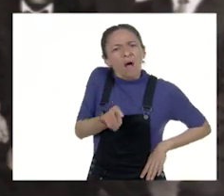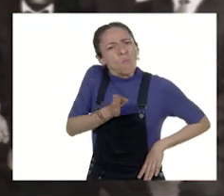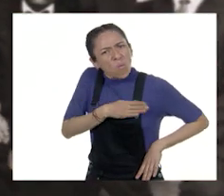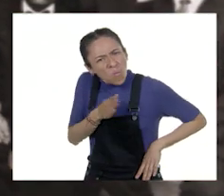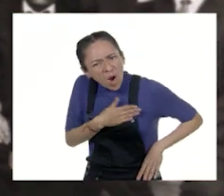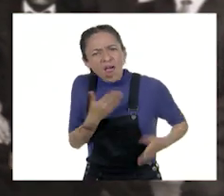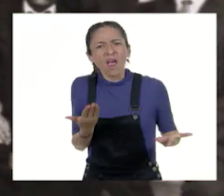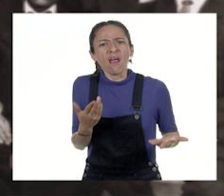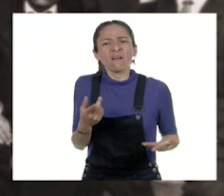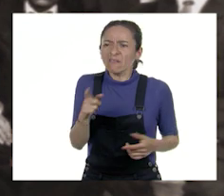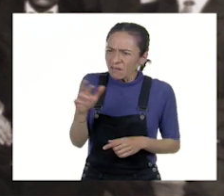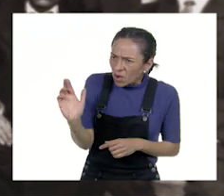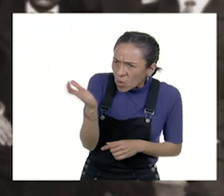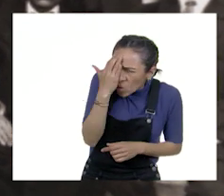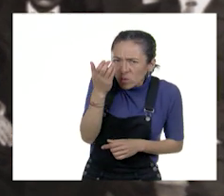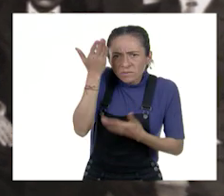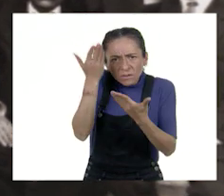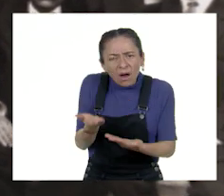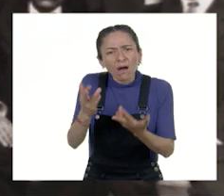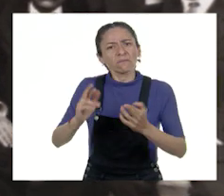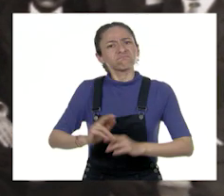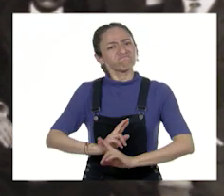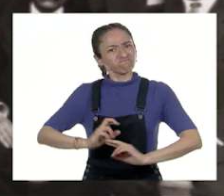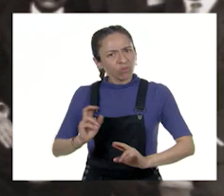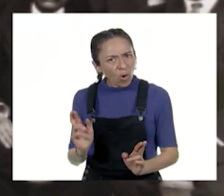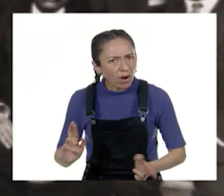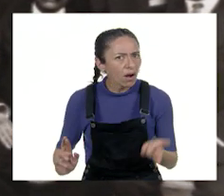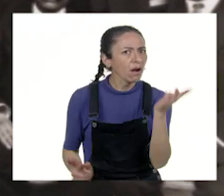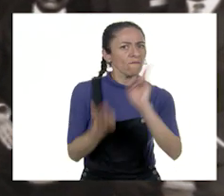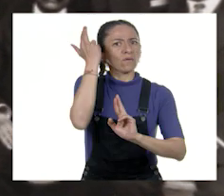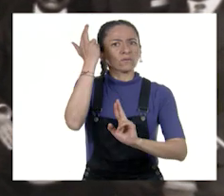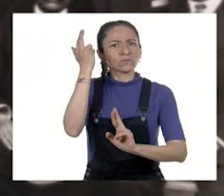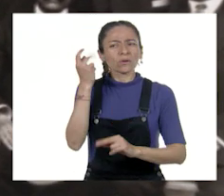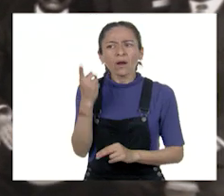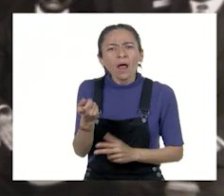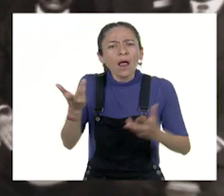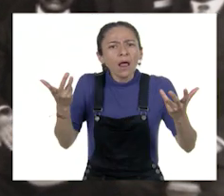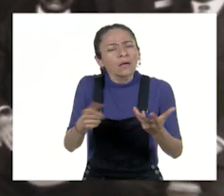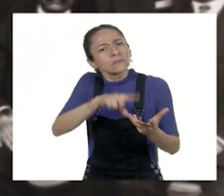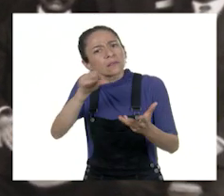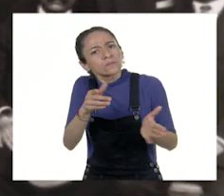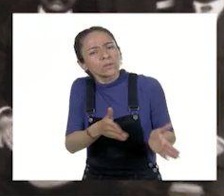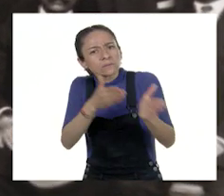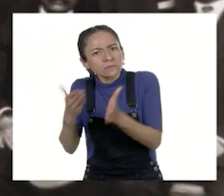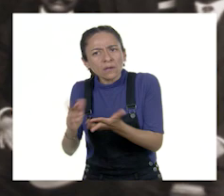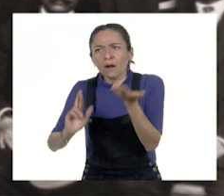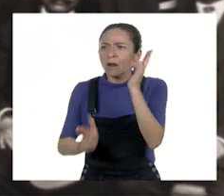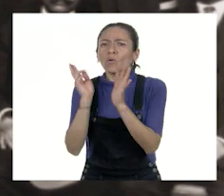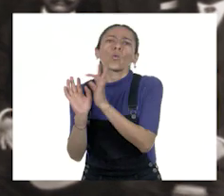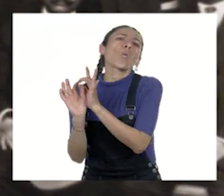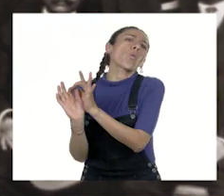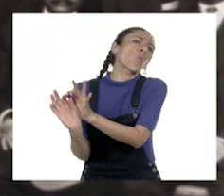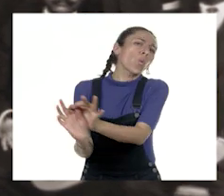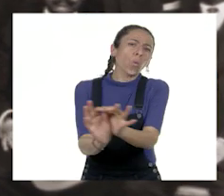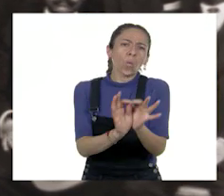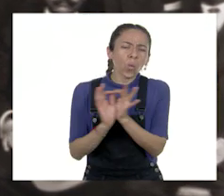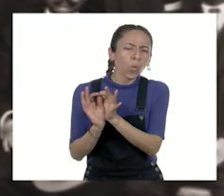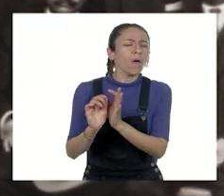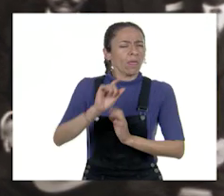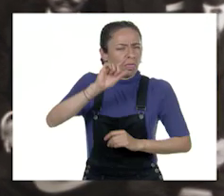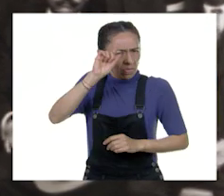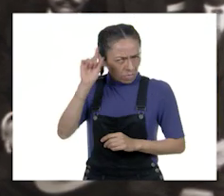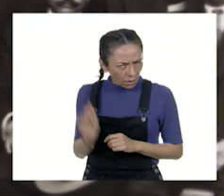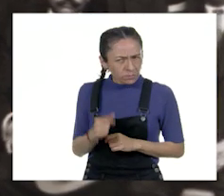reconocido revolucionario en aquel momento haría la unión revolucionaria. Y cuando me convencí de